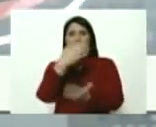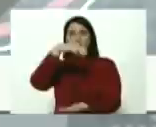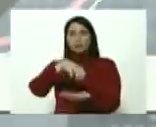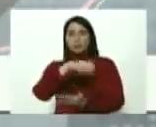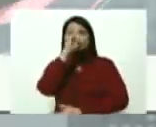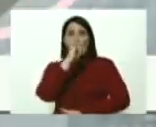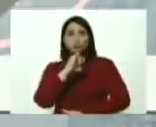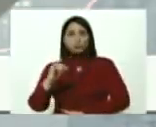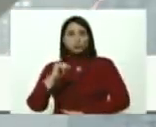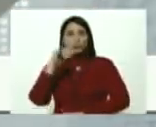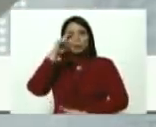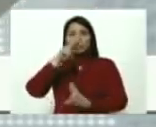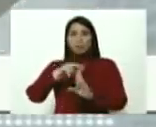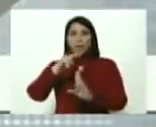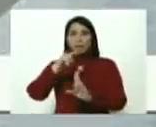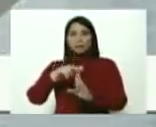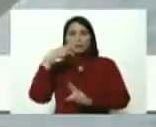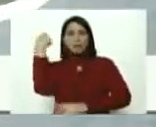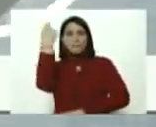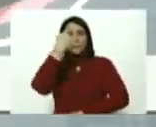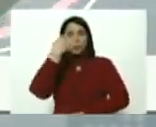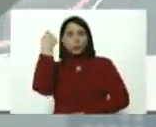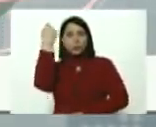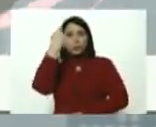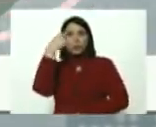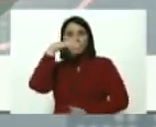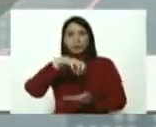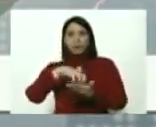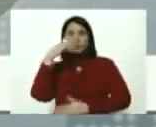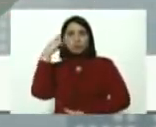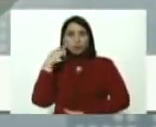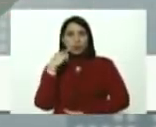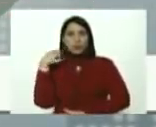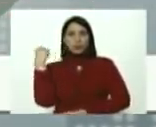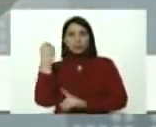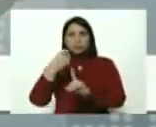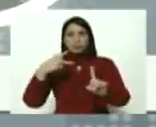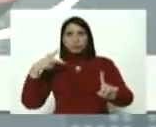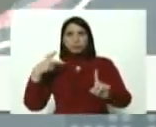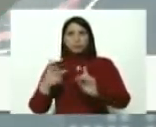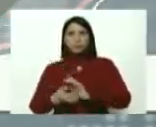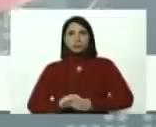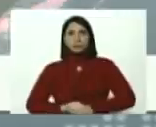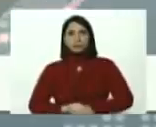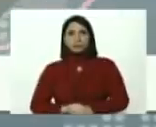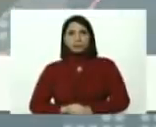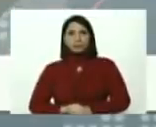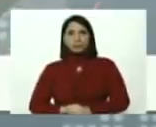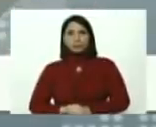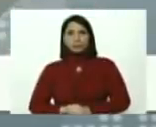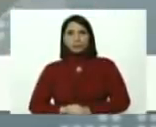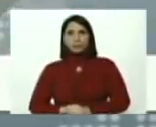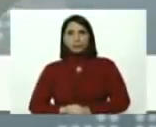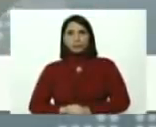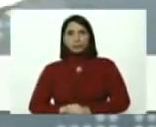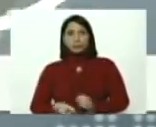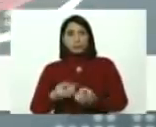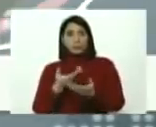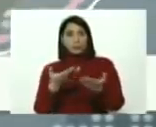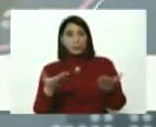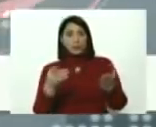en el estado Táchira, en el estado Apure, en el estado Bolívar y en el estado Amazonas. De estos